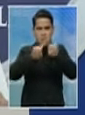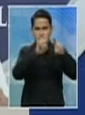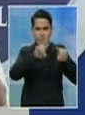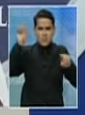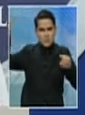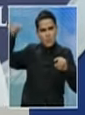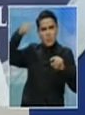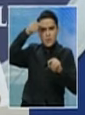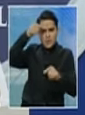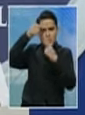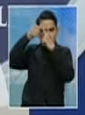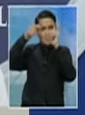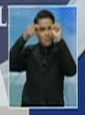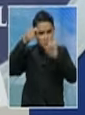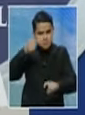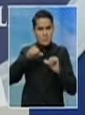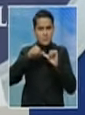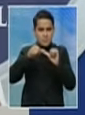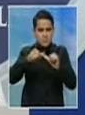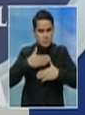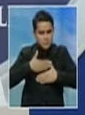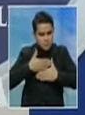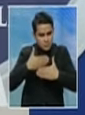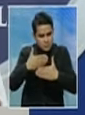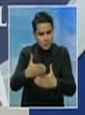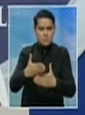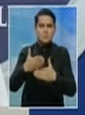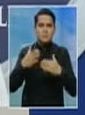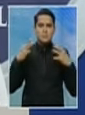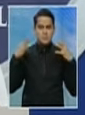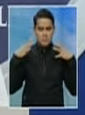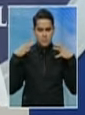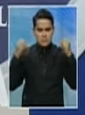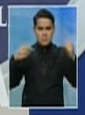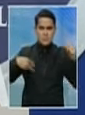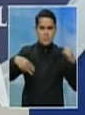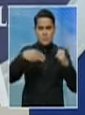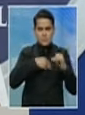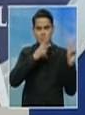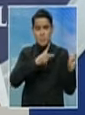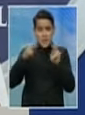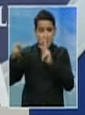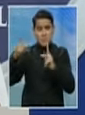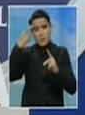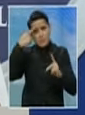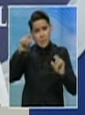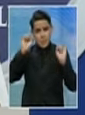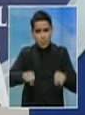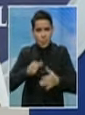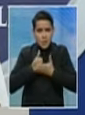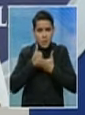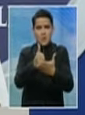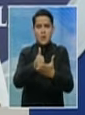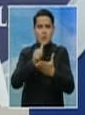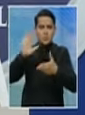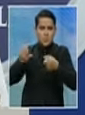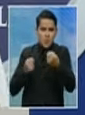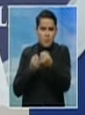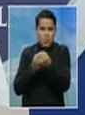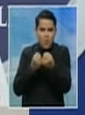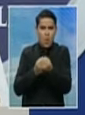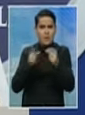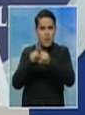Ejecutivo deben poner a disposición de la Secretaría de Salud personal clave y de apoyo, así como su equipo